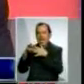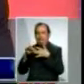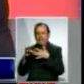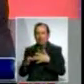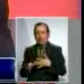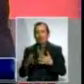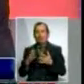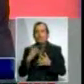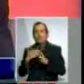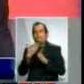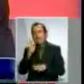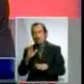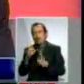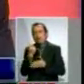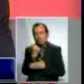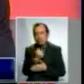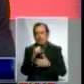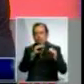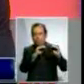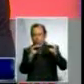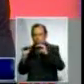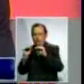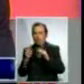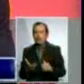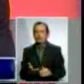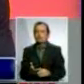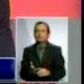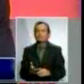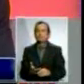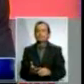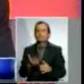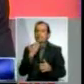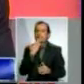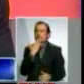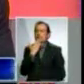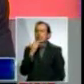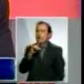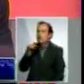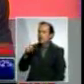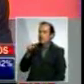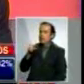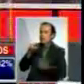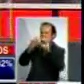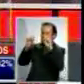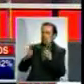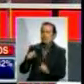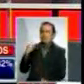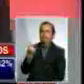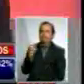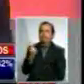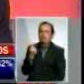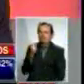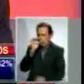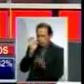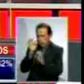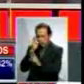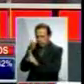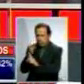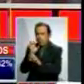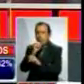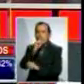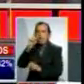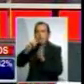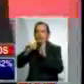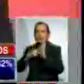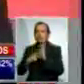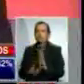solidaridad de más equidad al sistema y el sistema privado puntualmente cuál va a ser la reforma